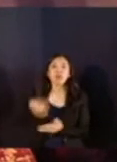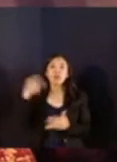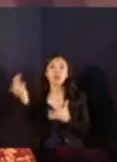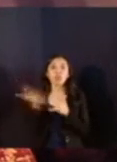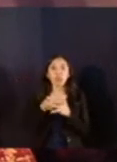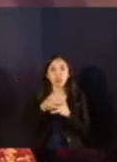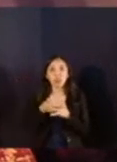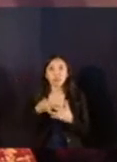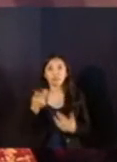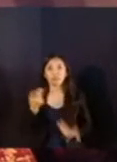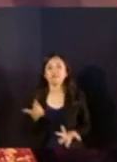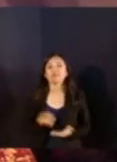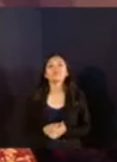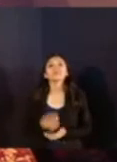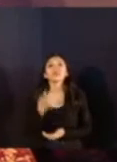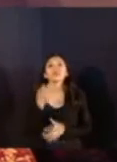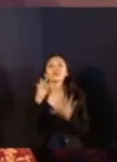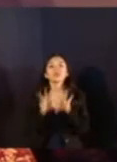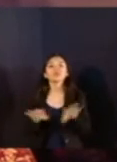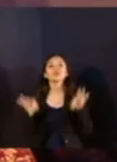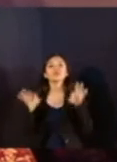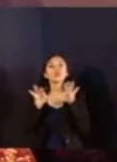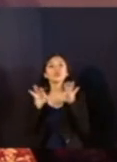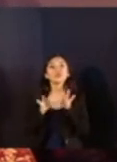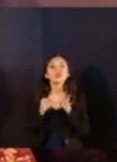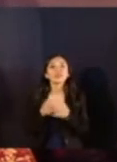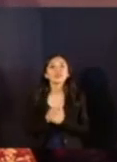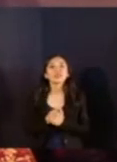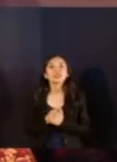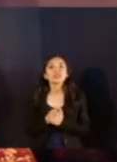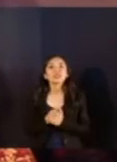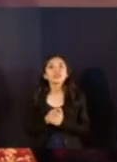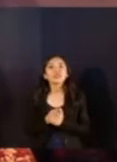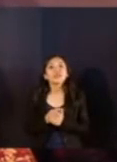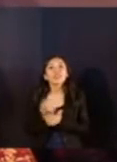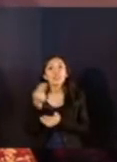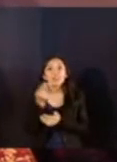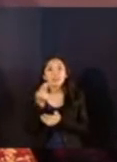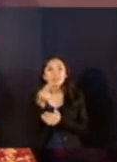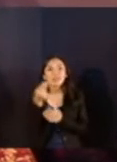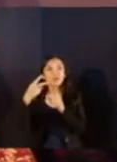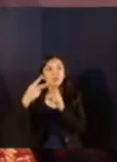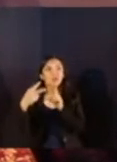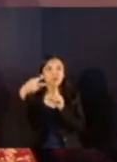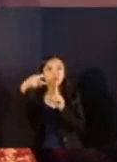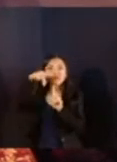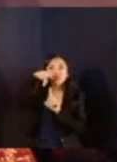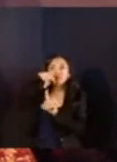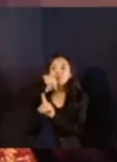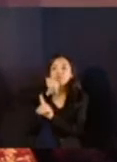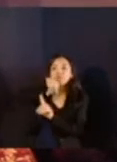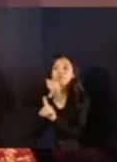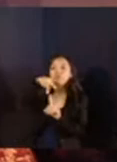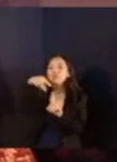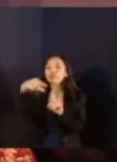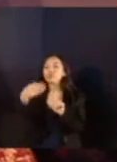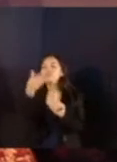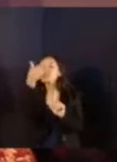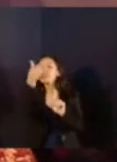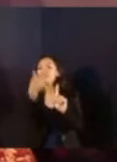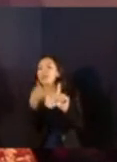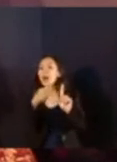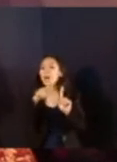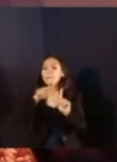porque desde mi punto de vista habrá que redimensionar la figura de José Vasconcelos en todo un